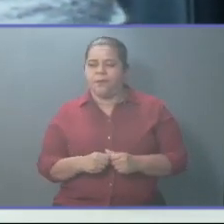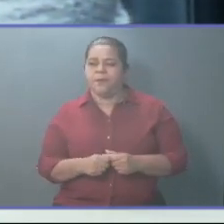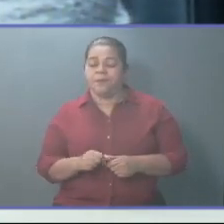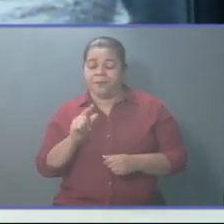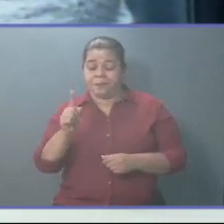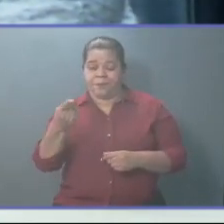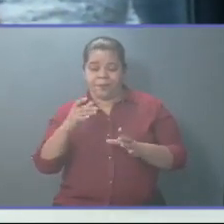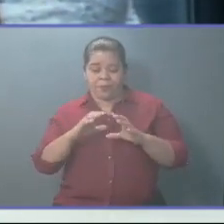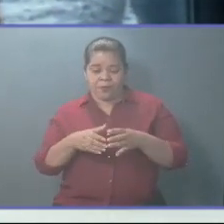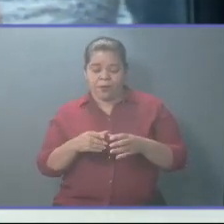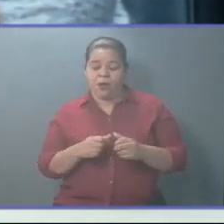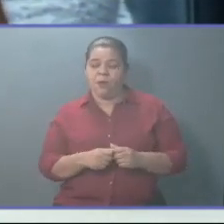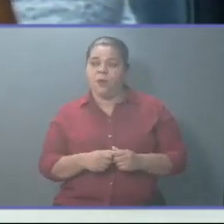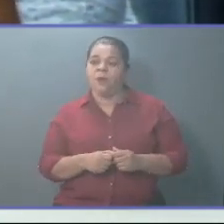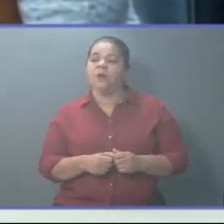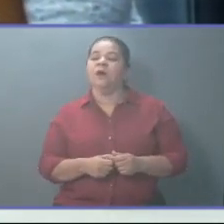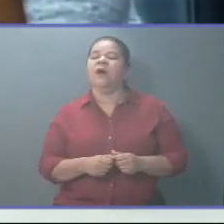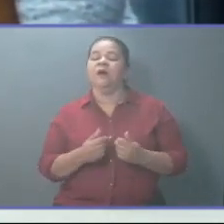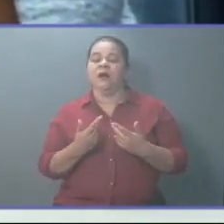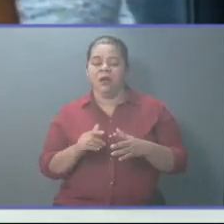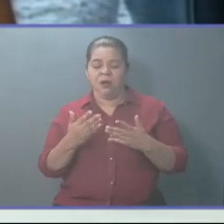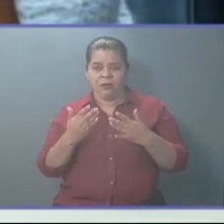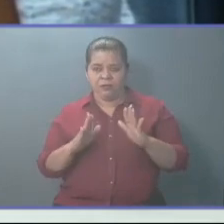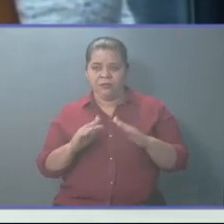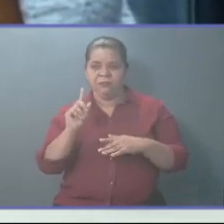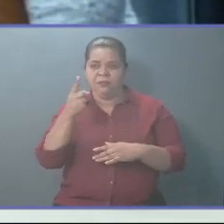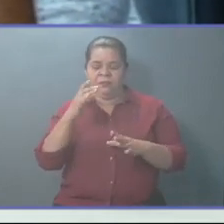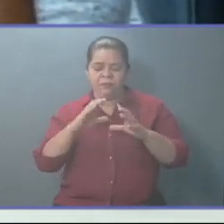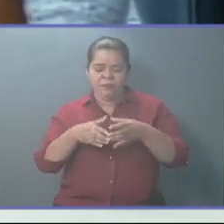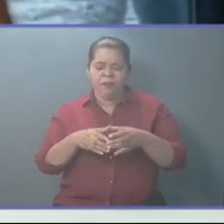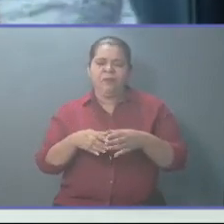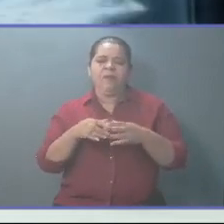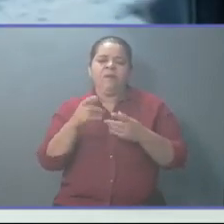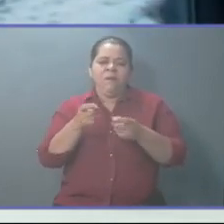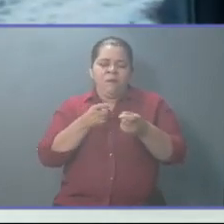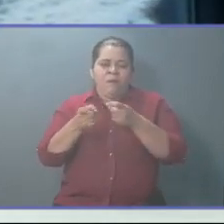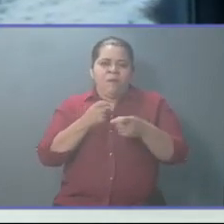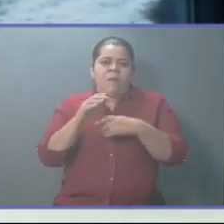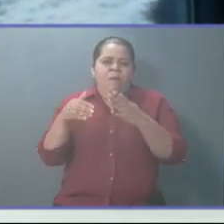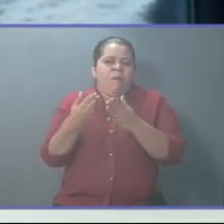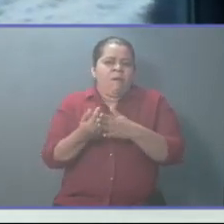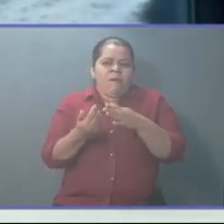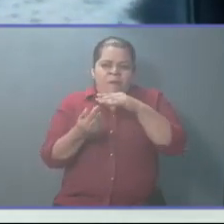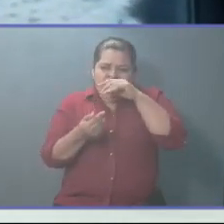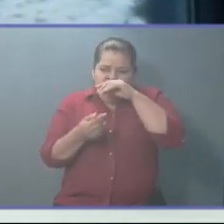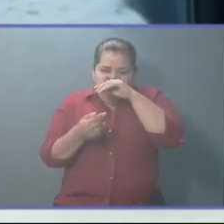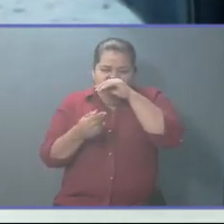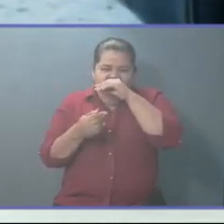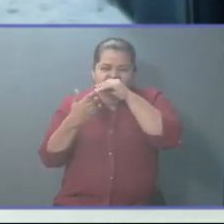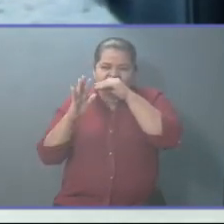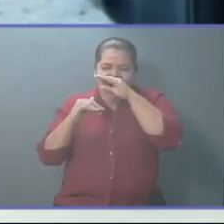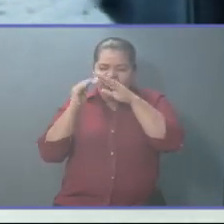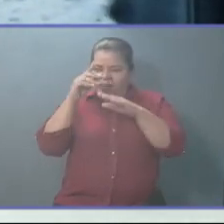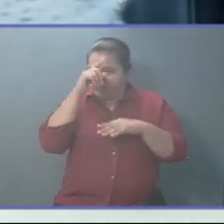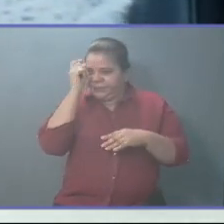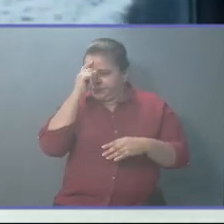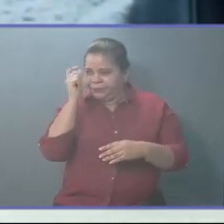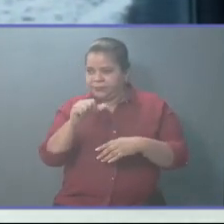primer comité autorizaba, el primer comité llevaba un control, o sea, hacía más trabajos